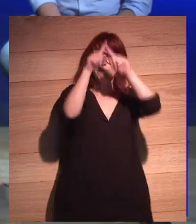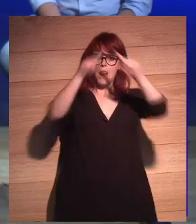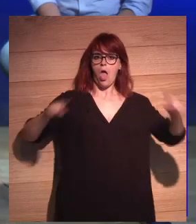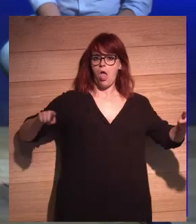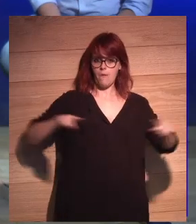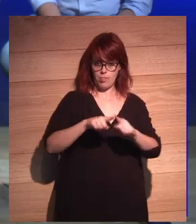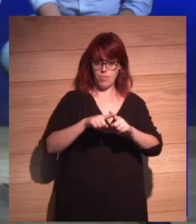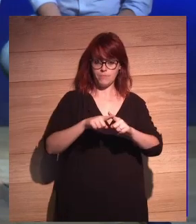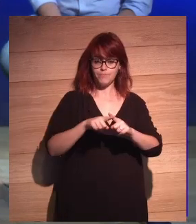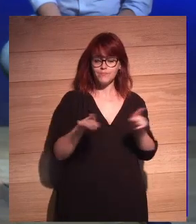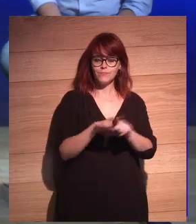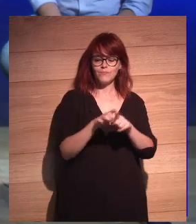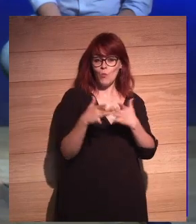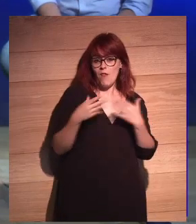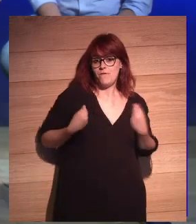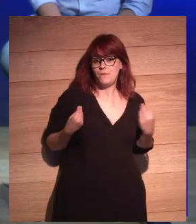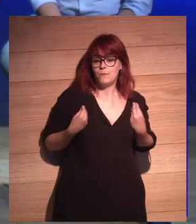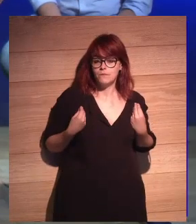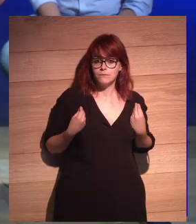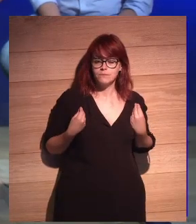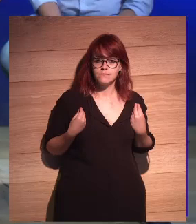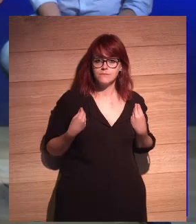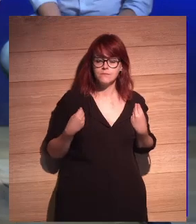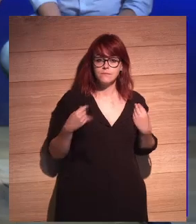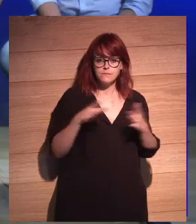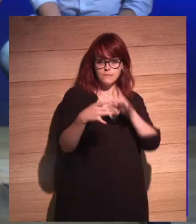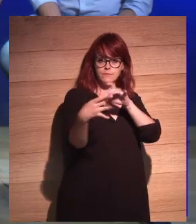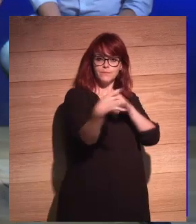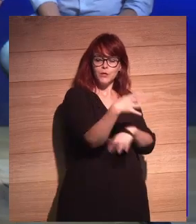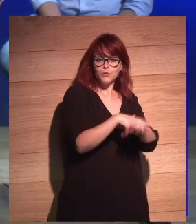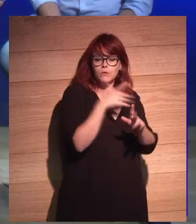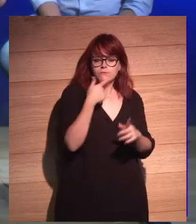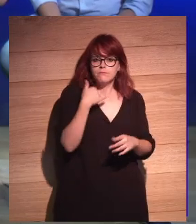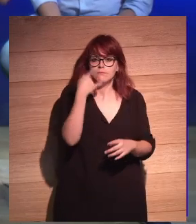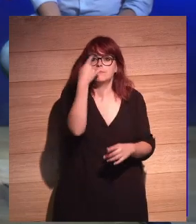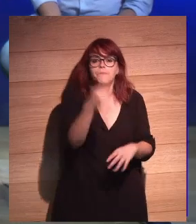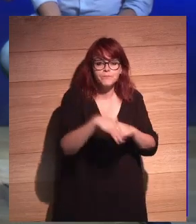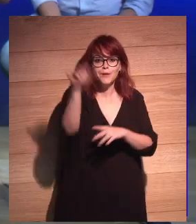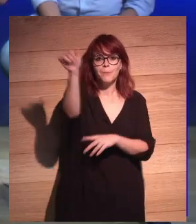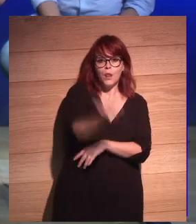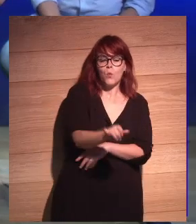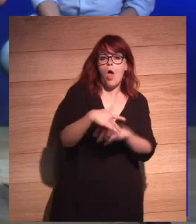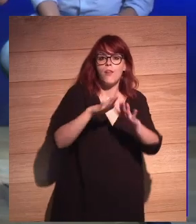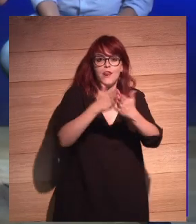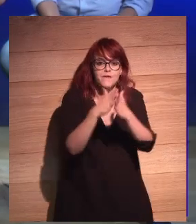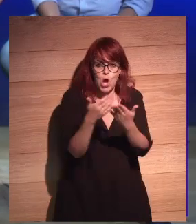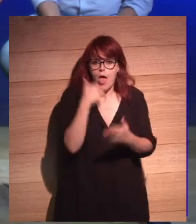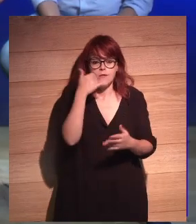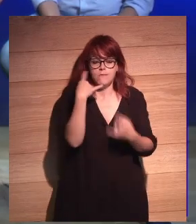Que es lo que te atrapa en la vida cuando ves algo o interactúas con algo. Da lo mismo en una película, un libro, lo que